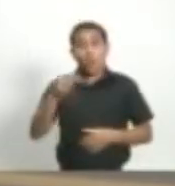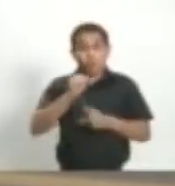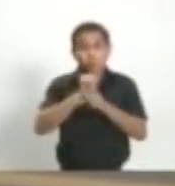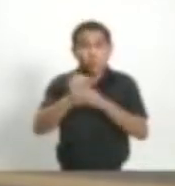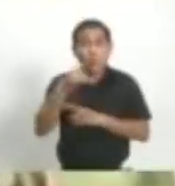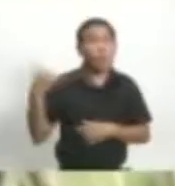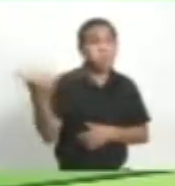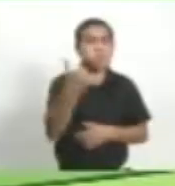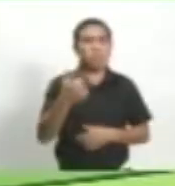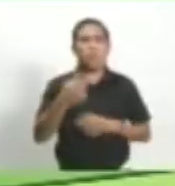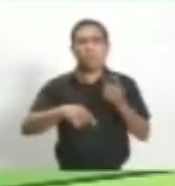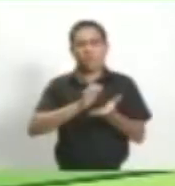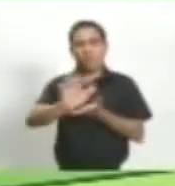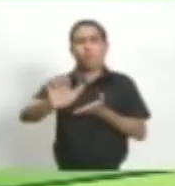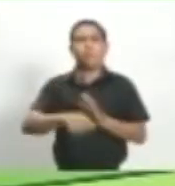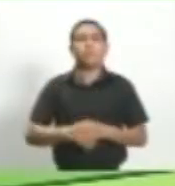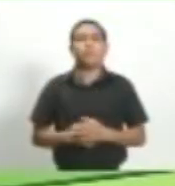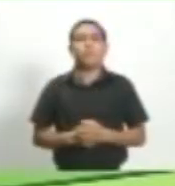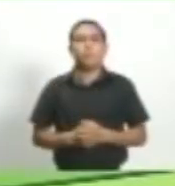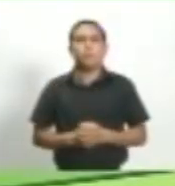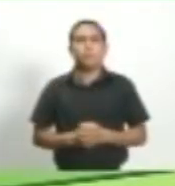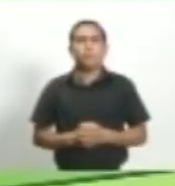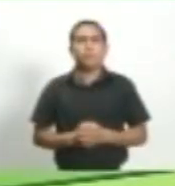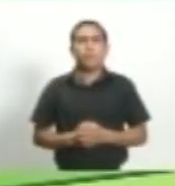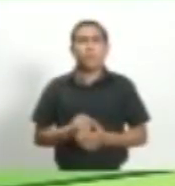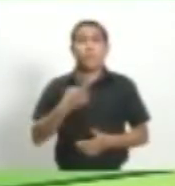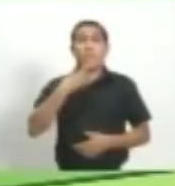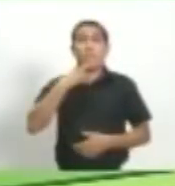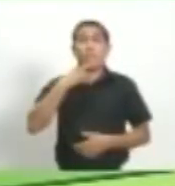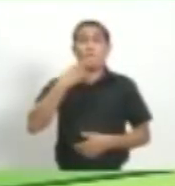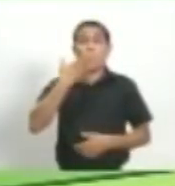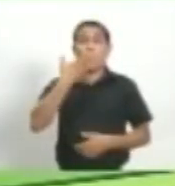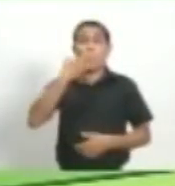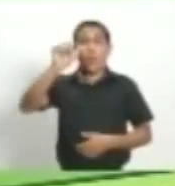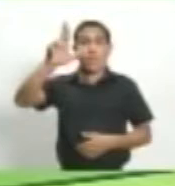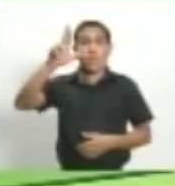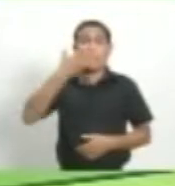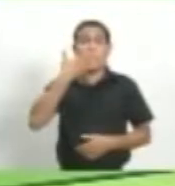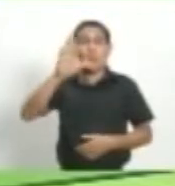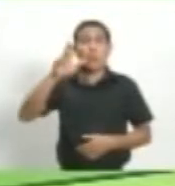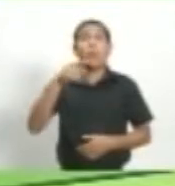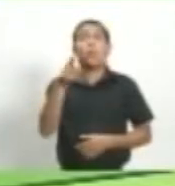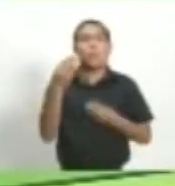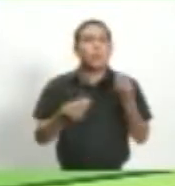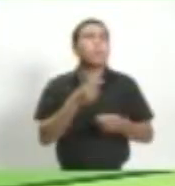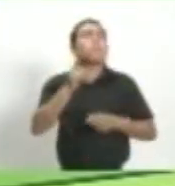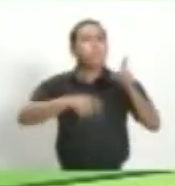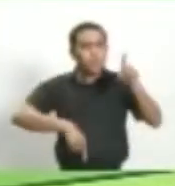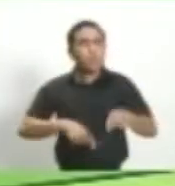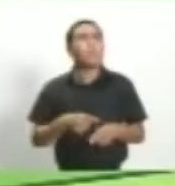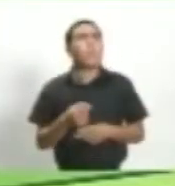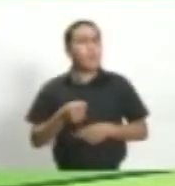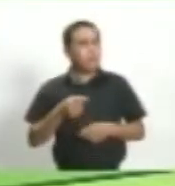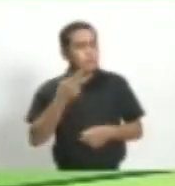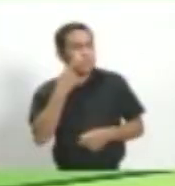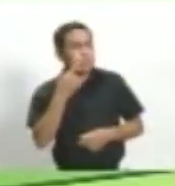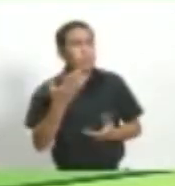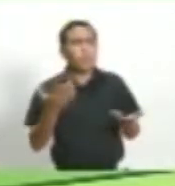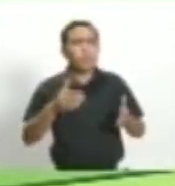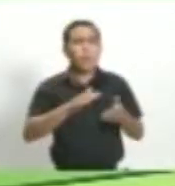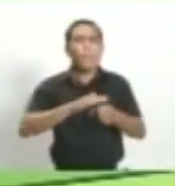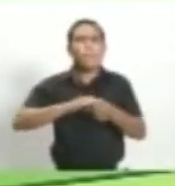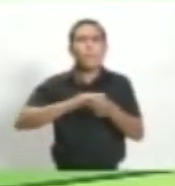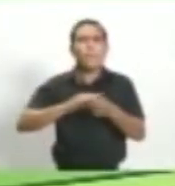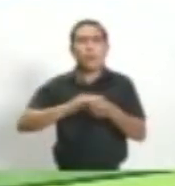sociedad. Y ahora vamos a Riohacha, donde vecinos rechazan el funcionamiento del centro de menor infractor. Desde la mañana de hoy, habitantes del barrio